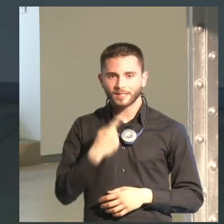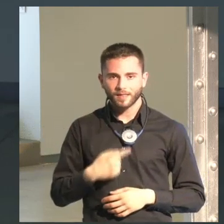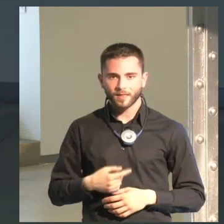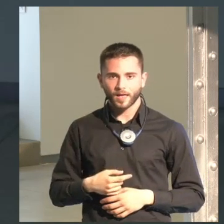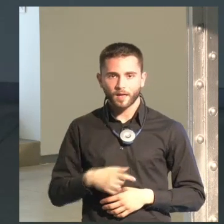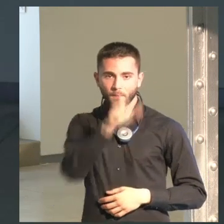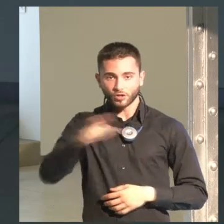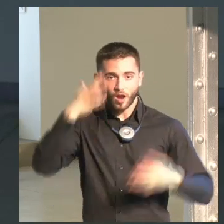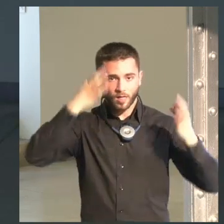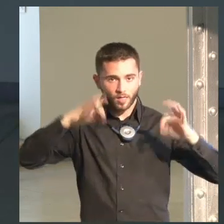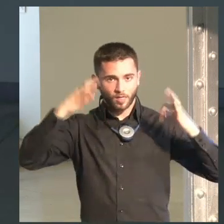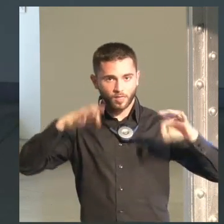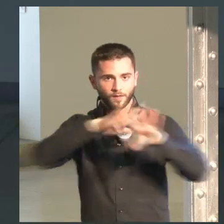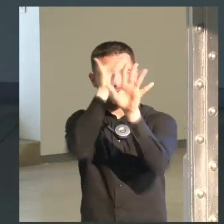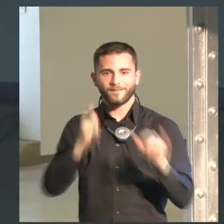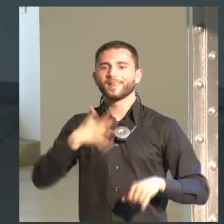ser felices.